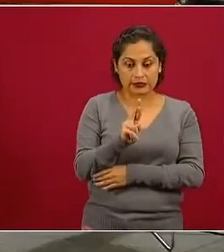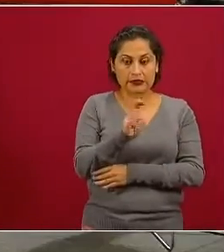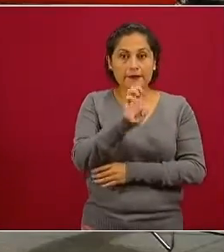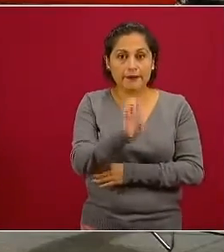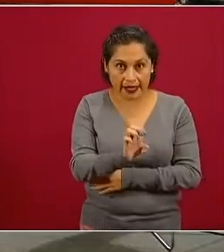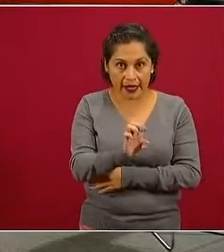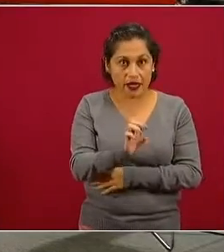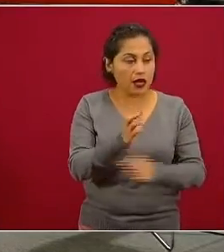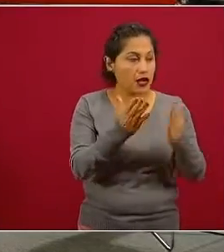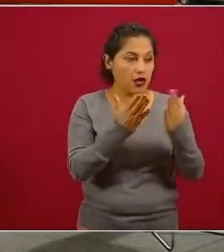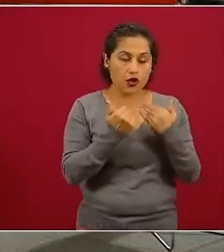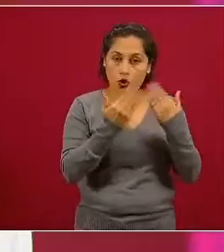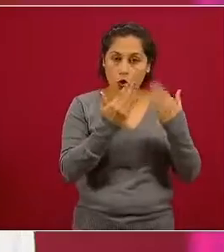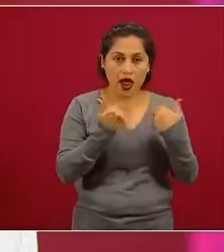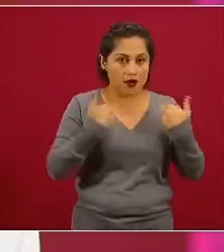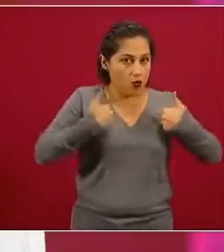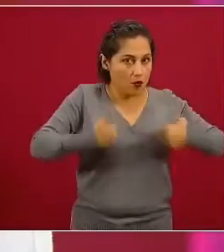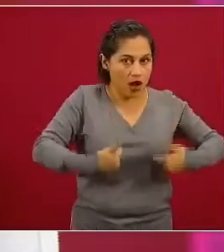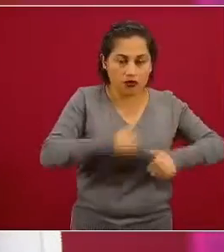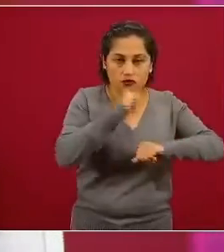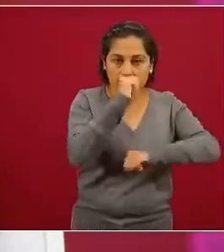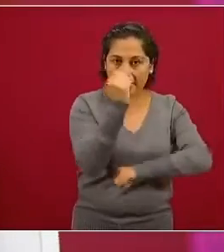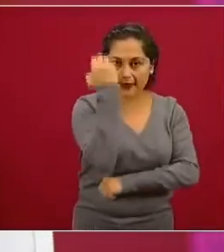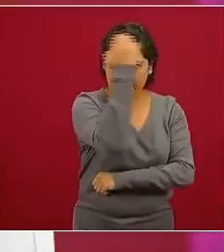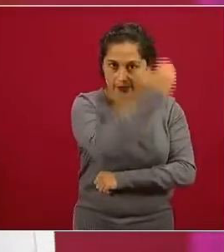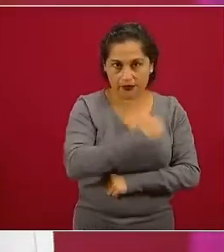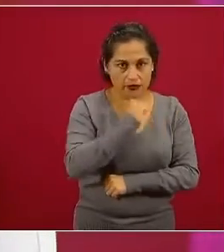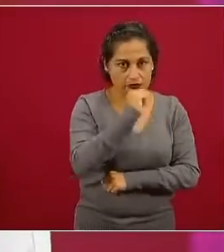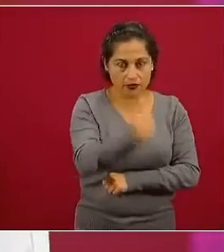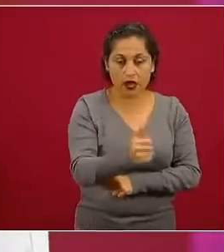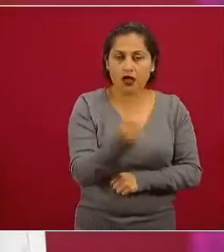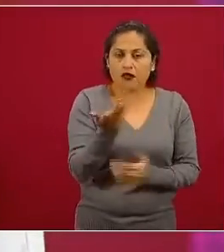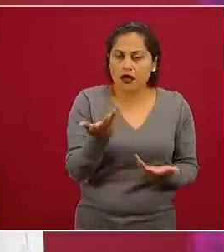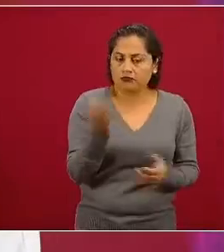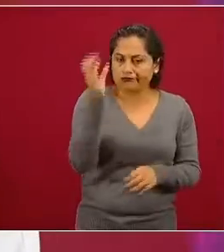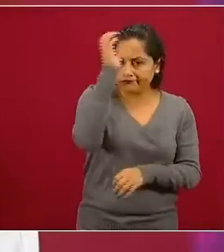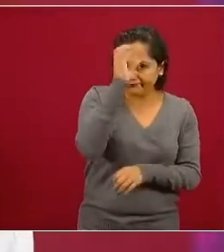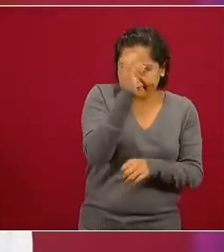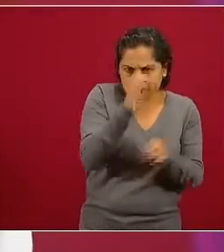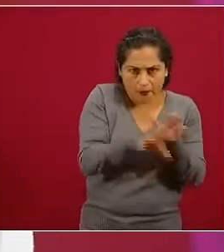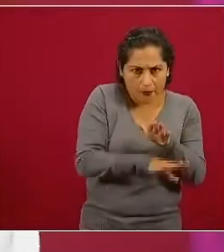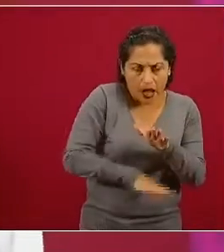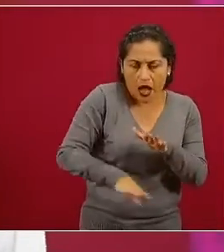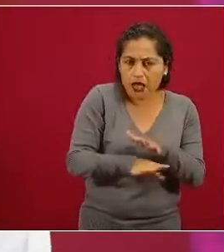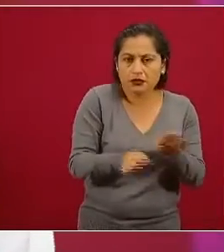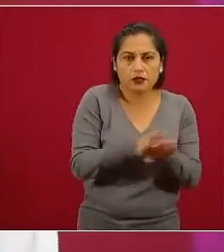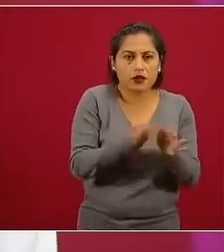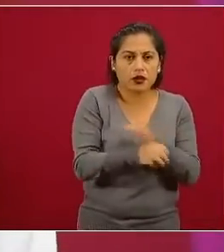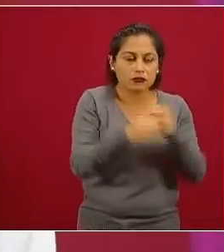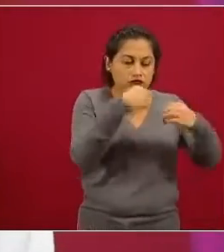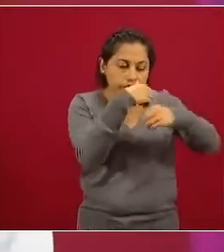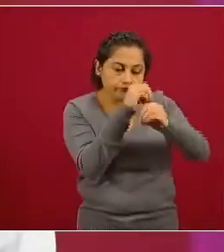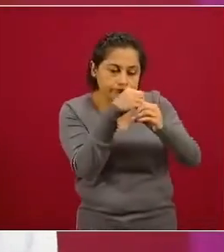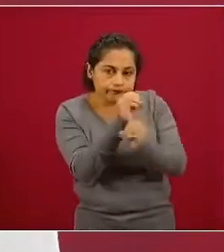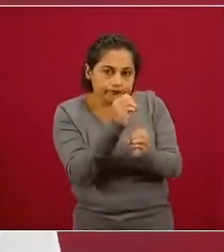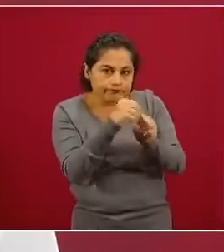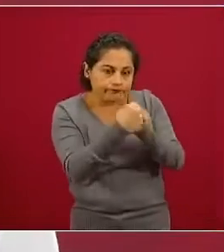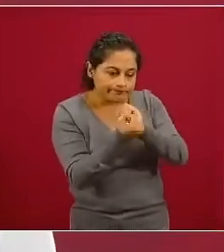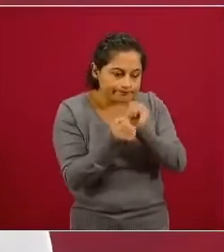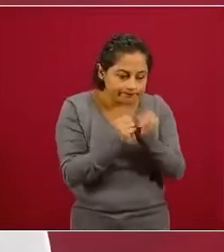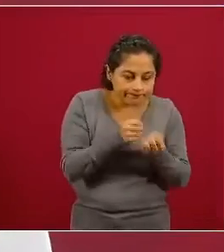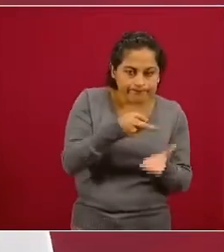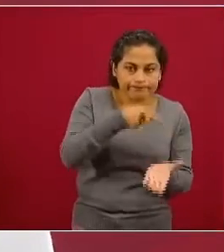salud, preventivo, curativo, de rehabilitación, debe ser sujeto a un proceso de investigación. Hay